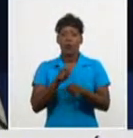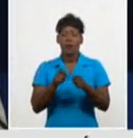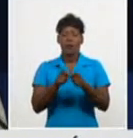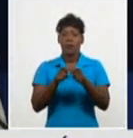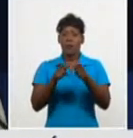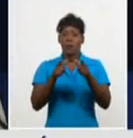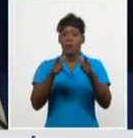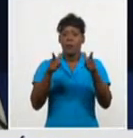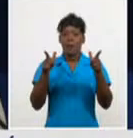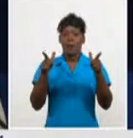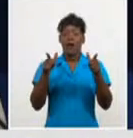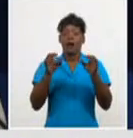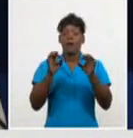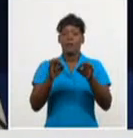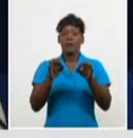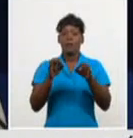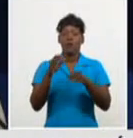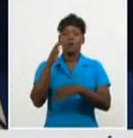frías